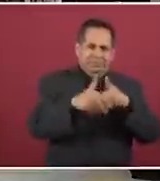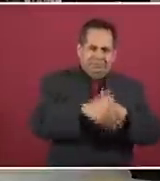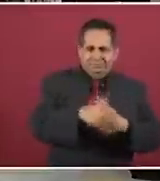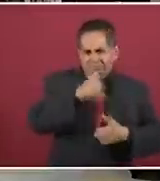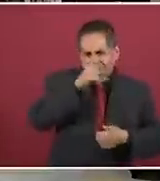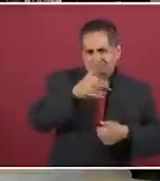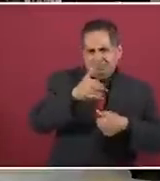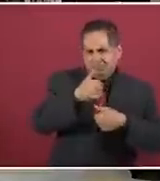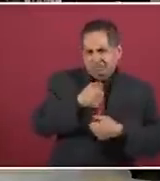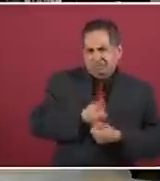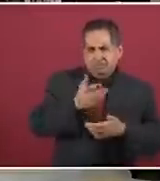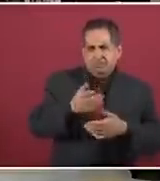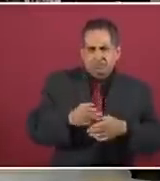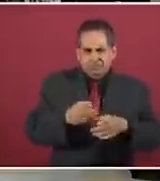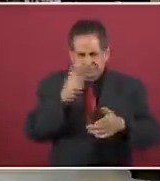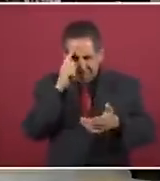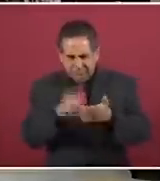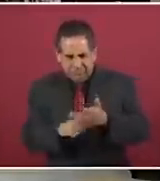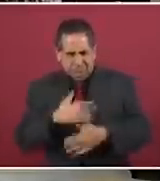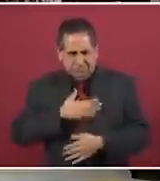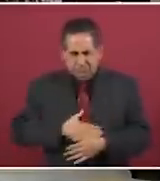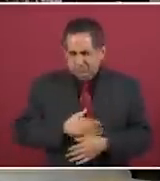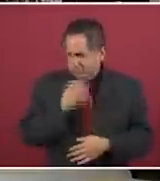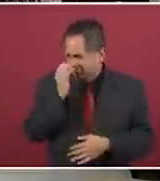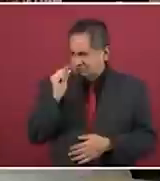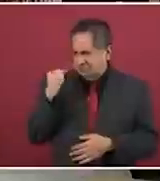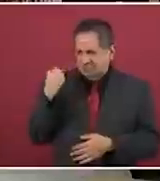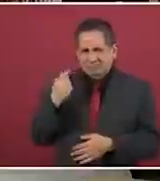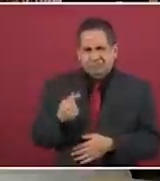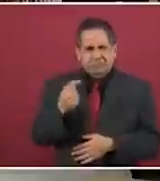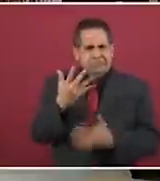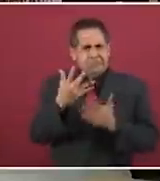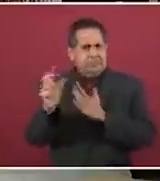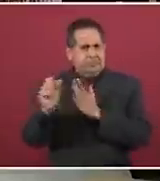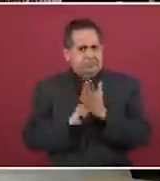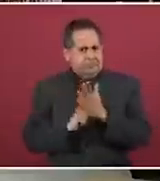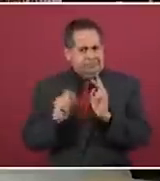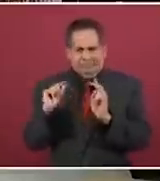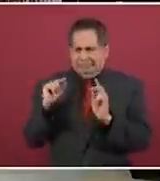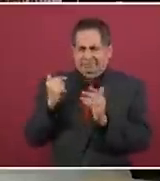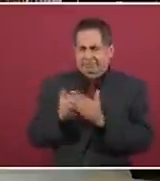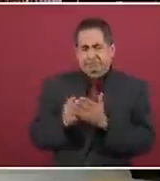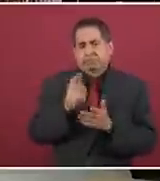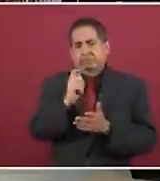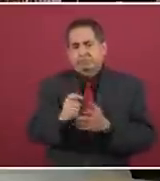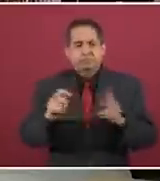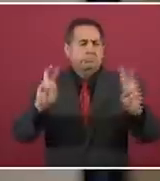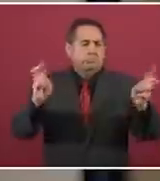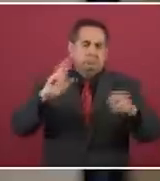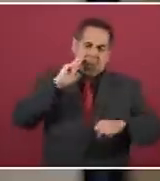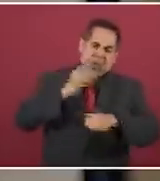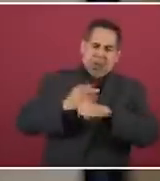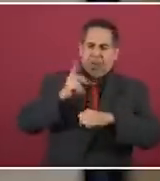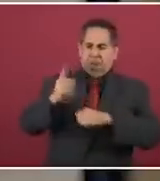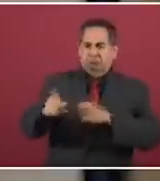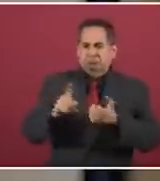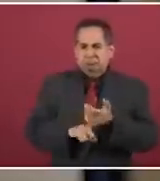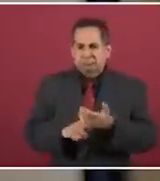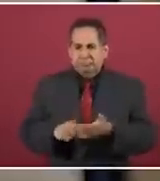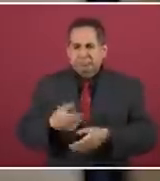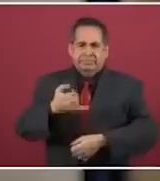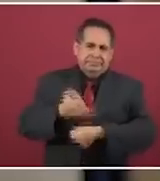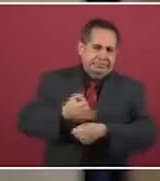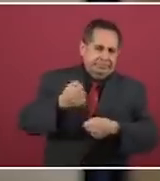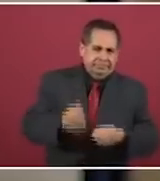es justo juzgar a un gobierno a 5 meses en un tema tan delicado y que se maneja con responsabilidad, como es la